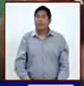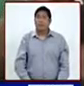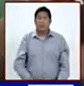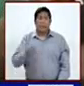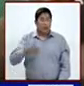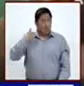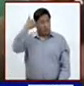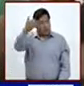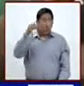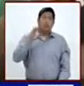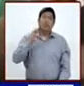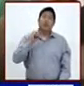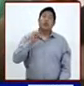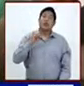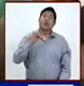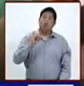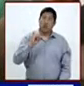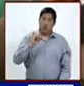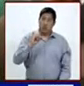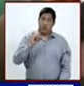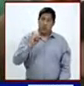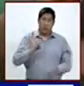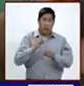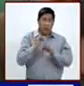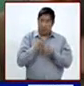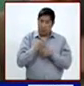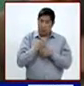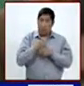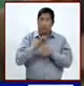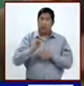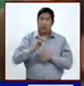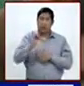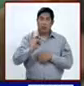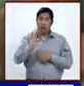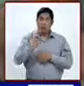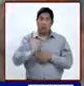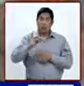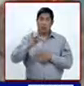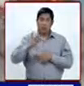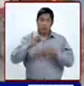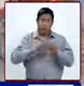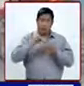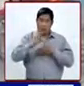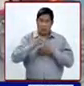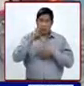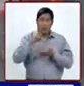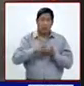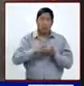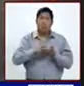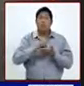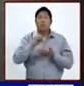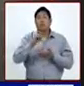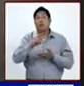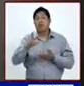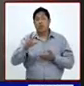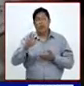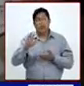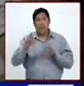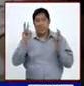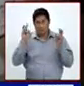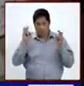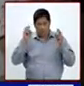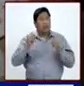El próximo Censo Nacional de Población y Vivienda se realizará el día miércoles 25 de octubre del año 2023. Los